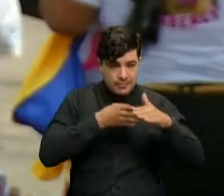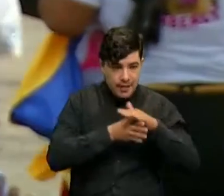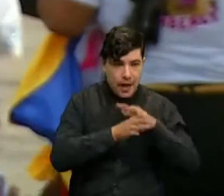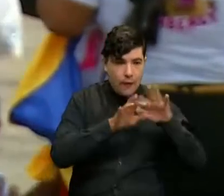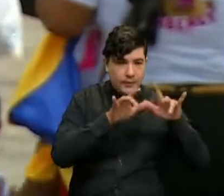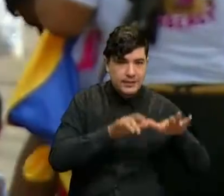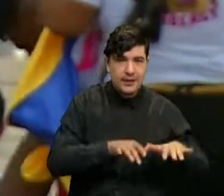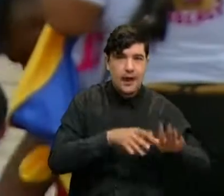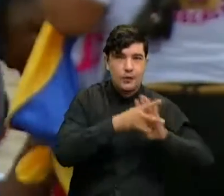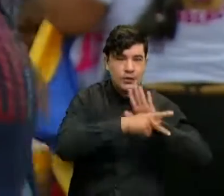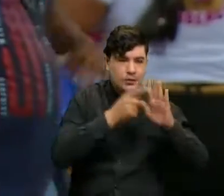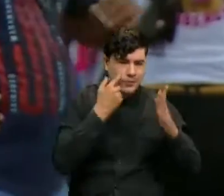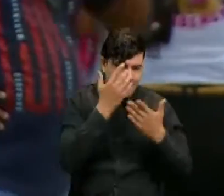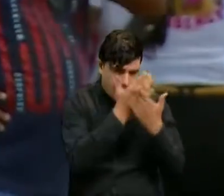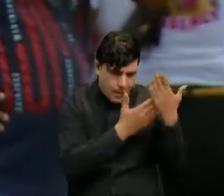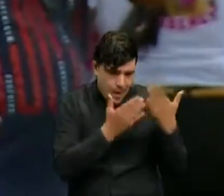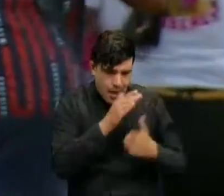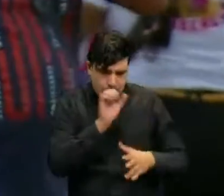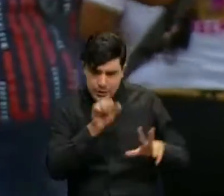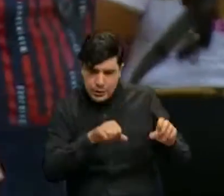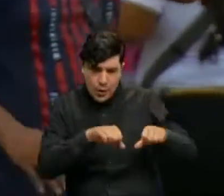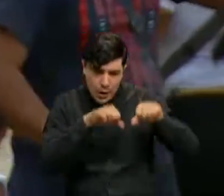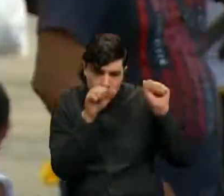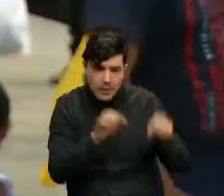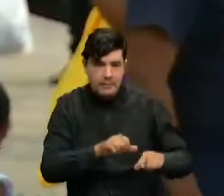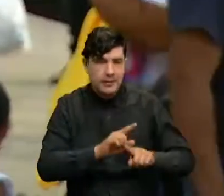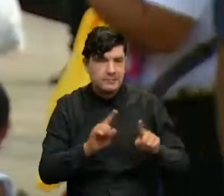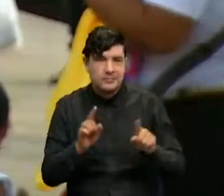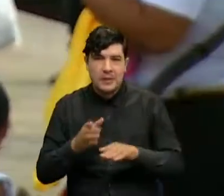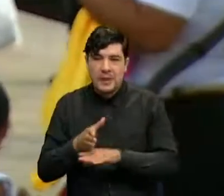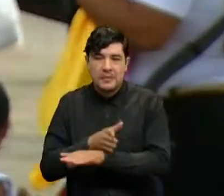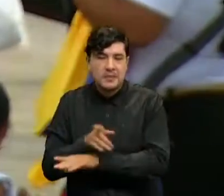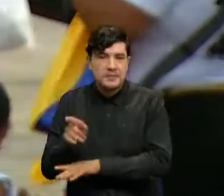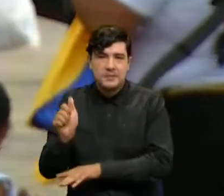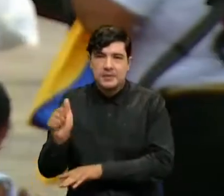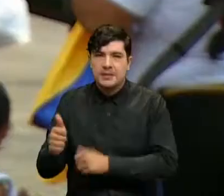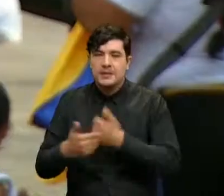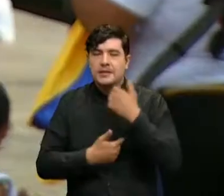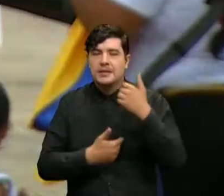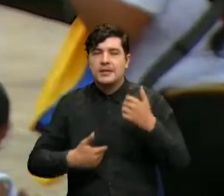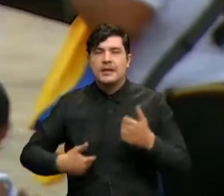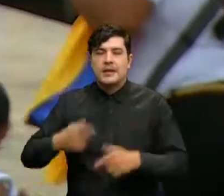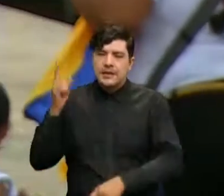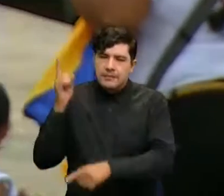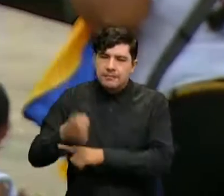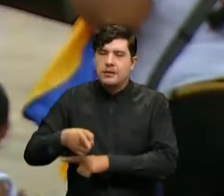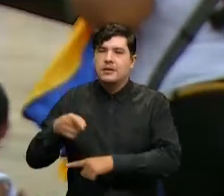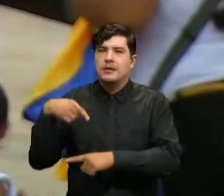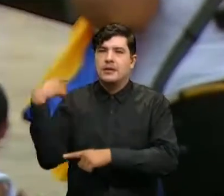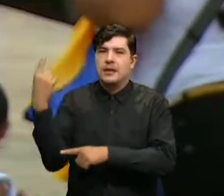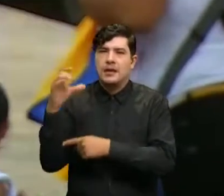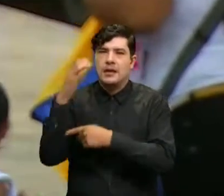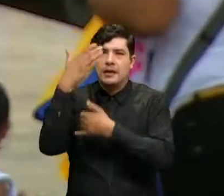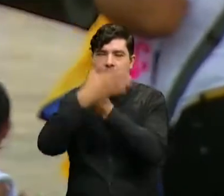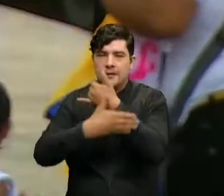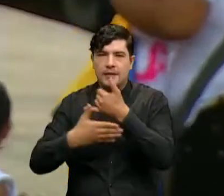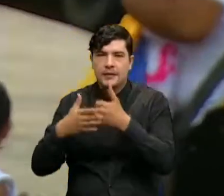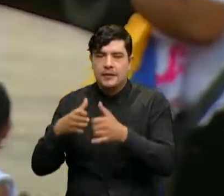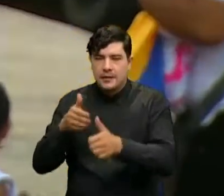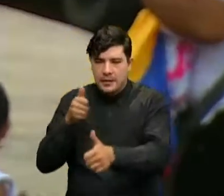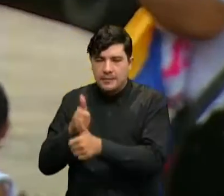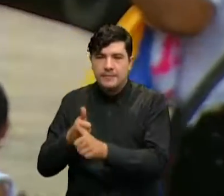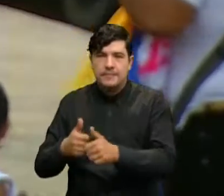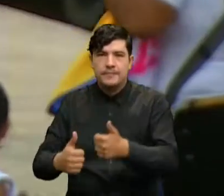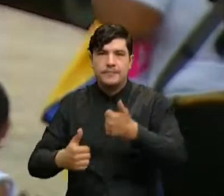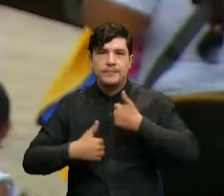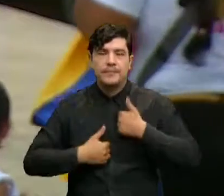Y ahora vamos a la provincia de Ocaña porque hay hechos lamentables y que entristecen también el orden público en esta parte del departamento, porque